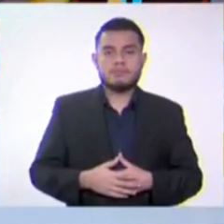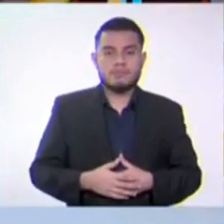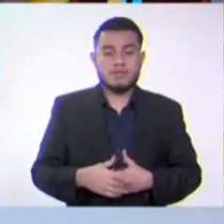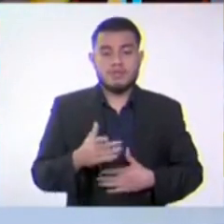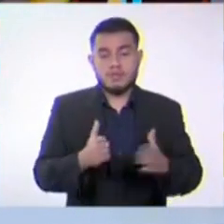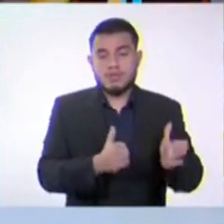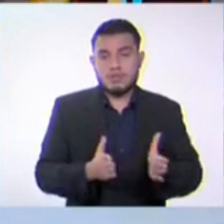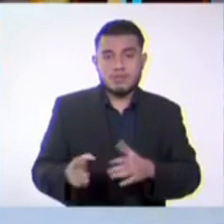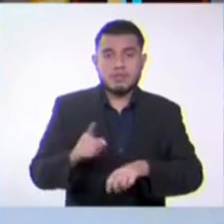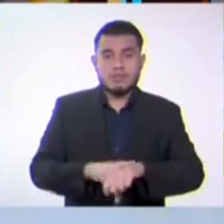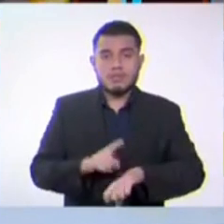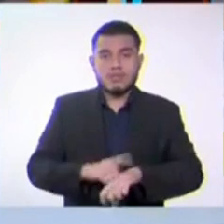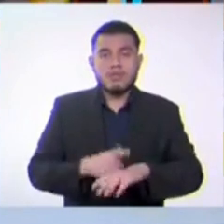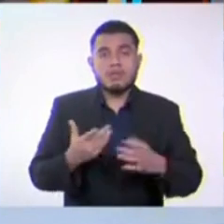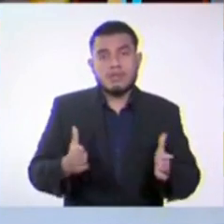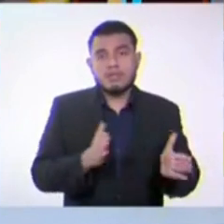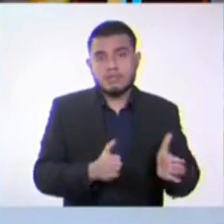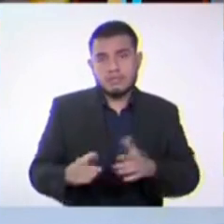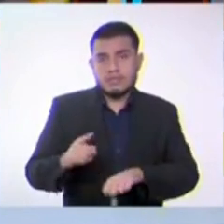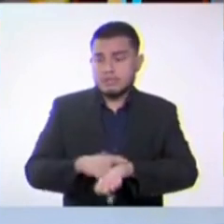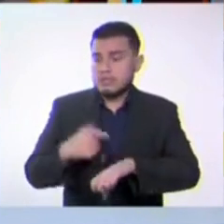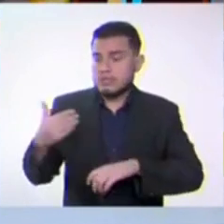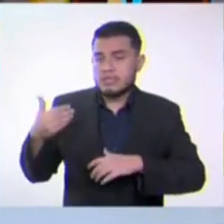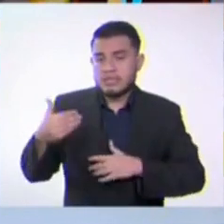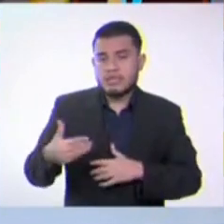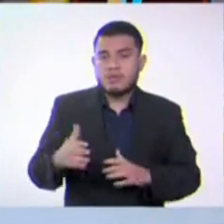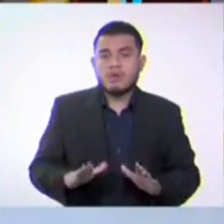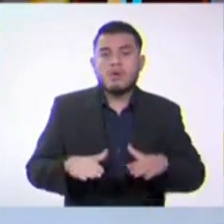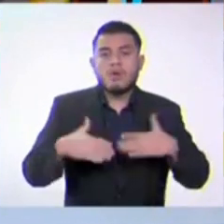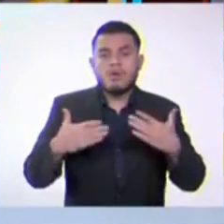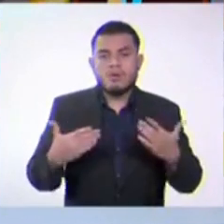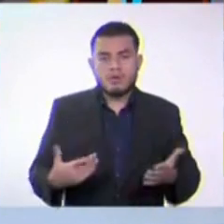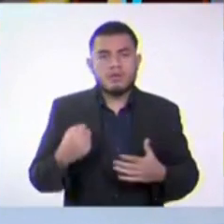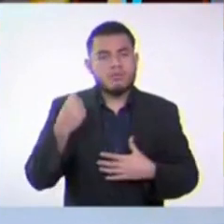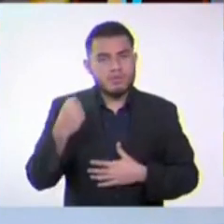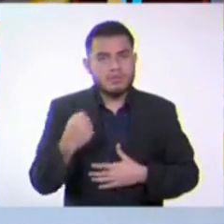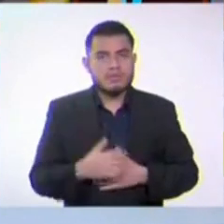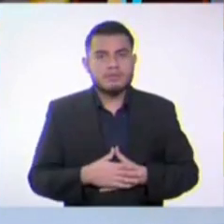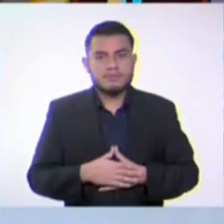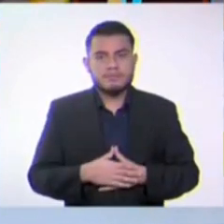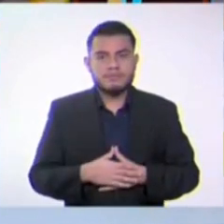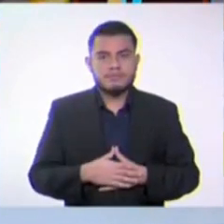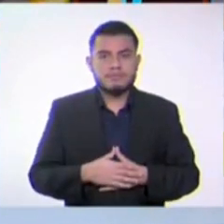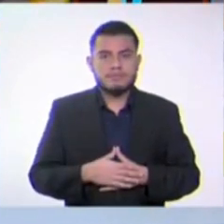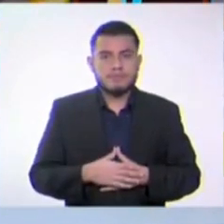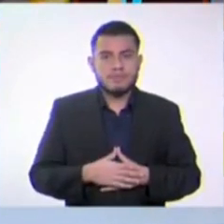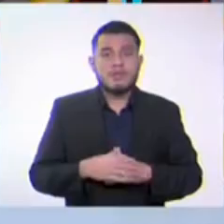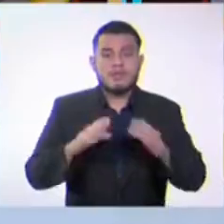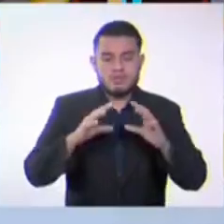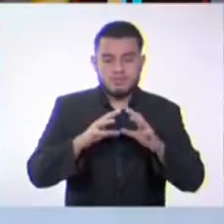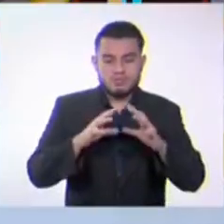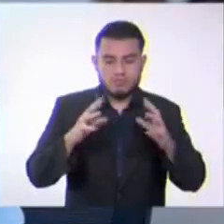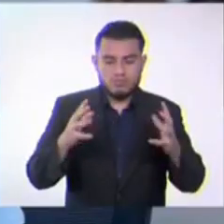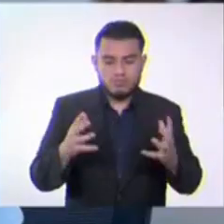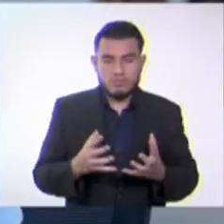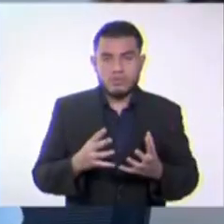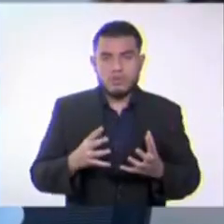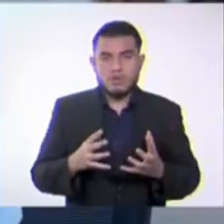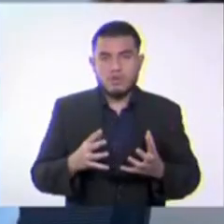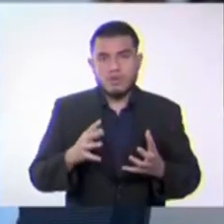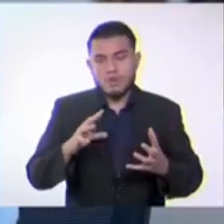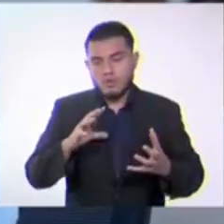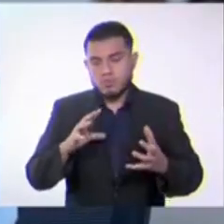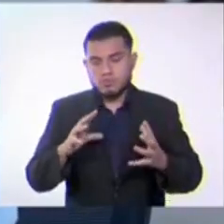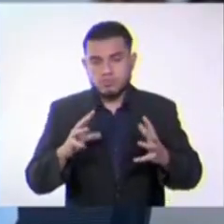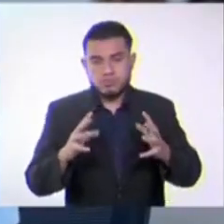estaciones se rigen por algo muy interesante: la rotación de la Tierra. Hay